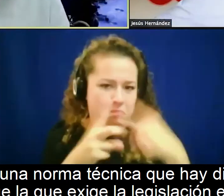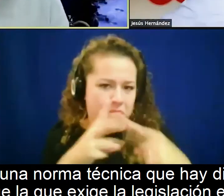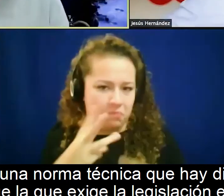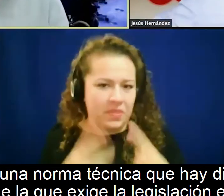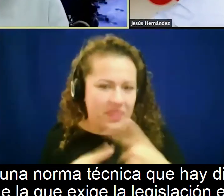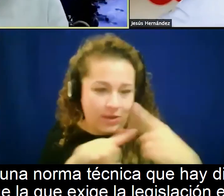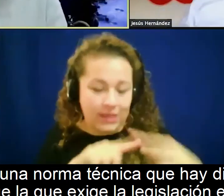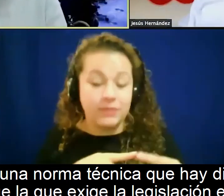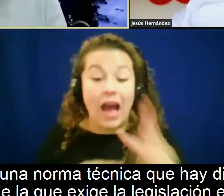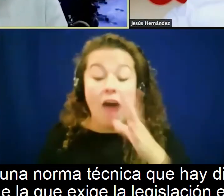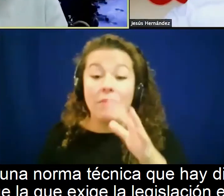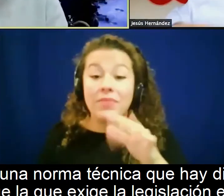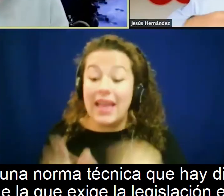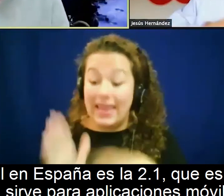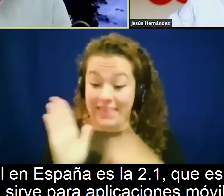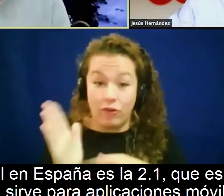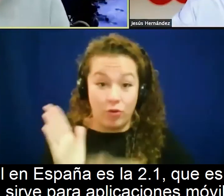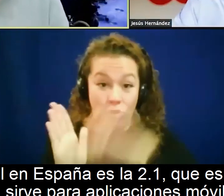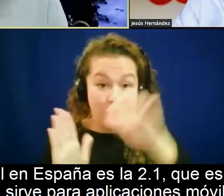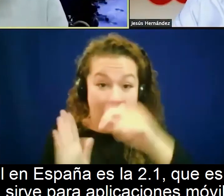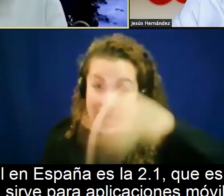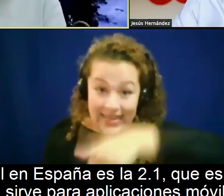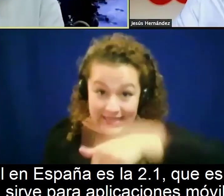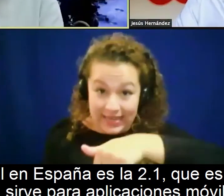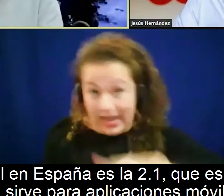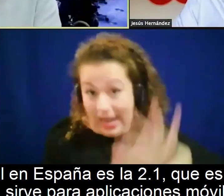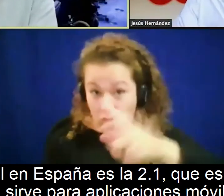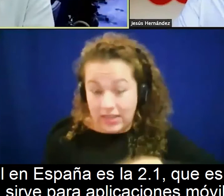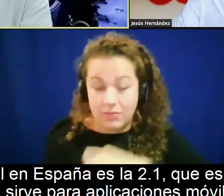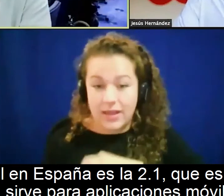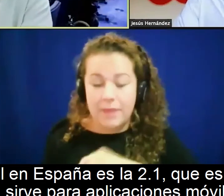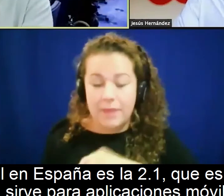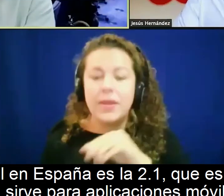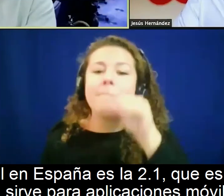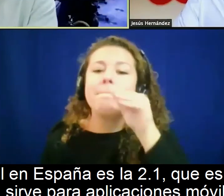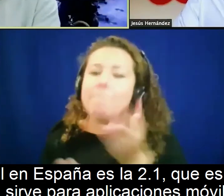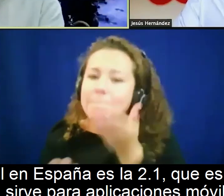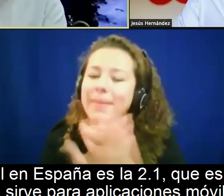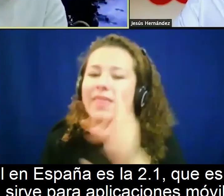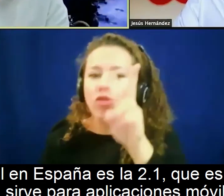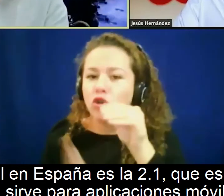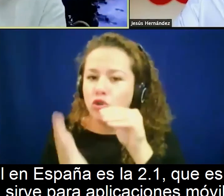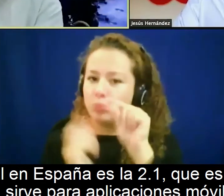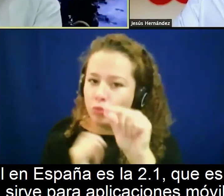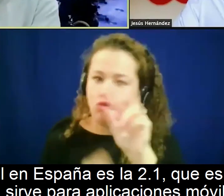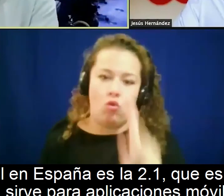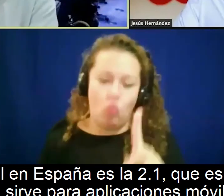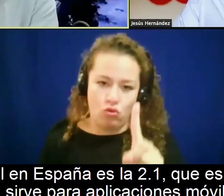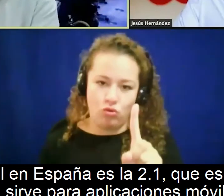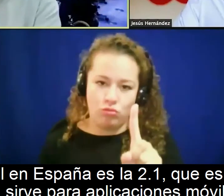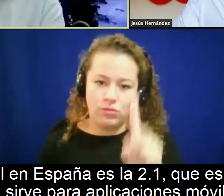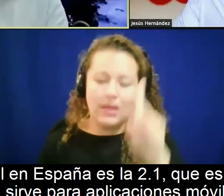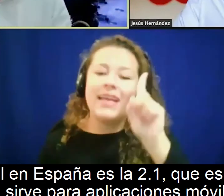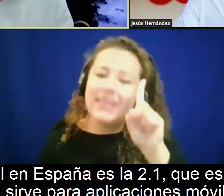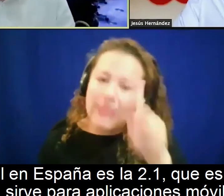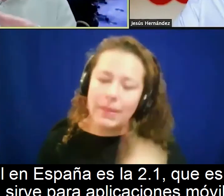la legislación europea y por tanto la nacional en España es la 2.1, que es la que también sirve para aplicaciones